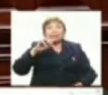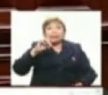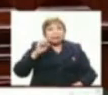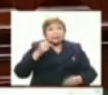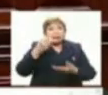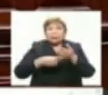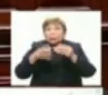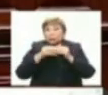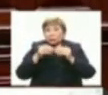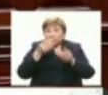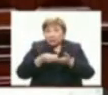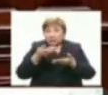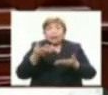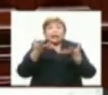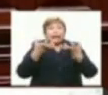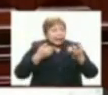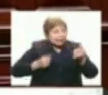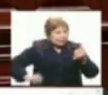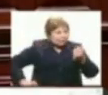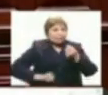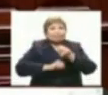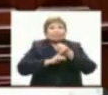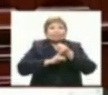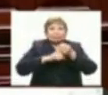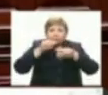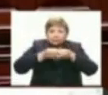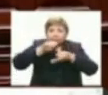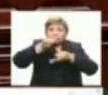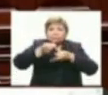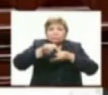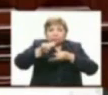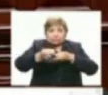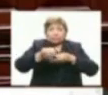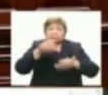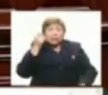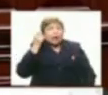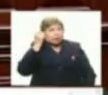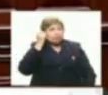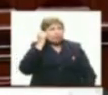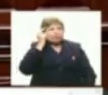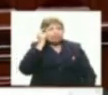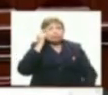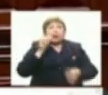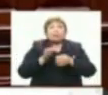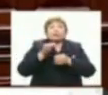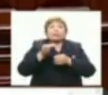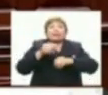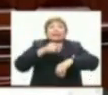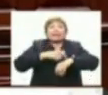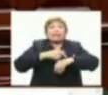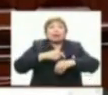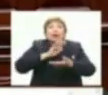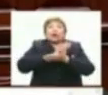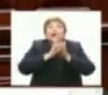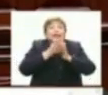consumidores. Por ello, queremos sostenerlos y ampliarlos. En este sentido, ampliaremos los periodos de gracia